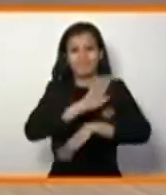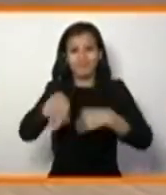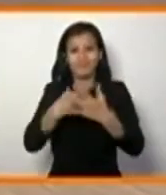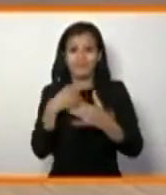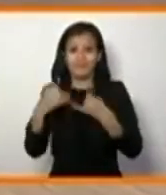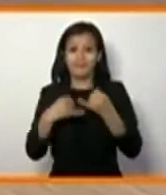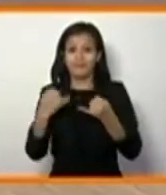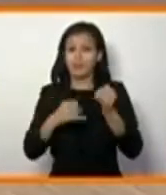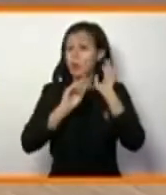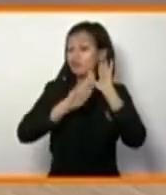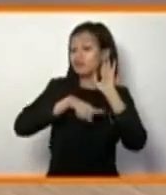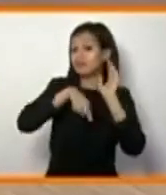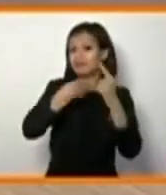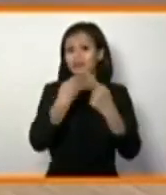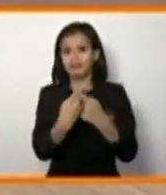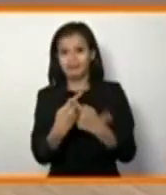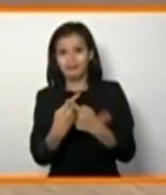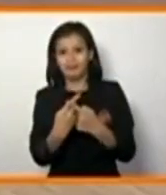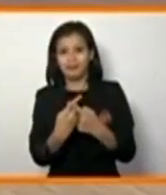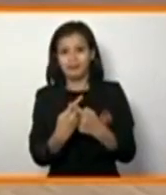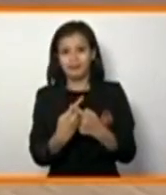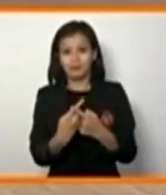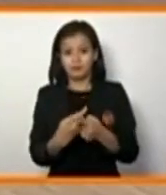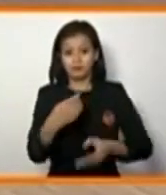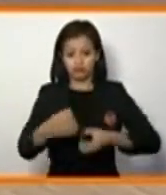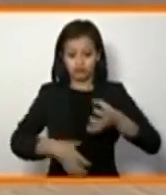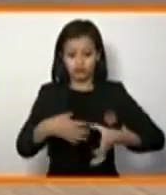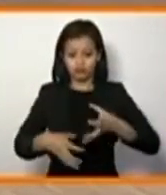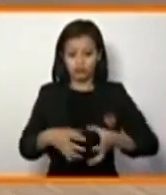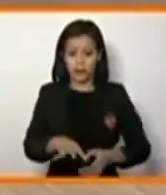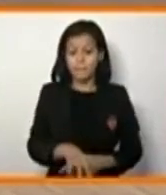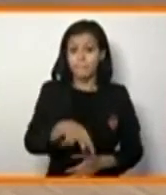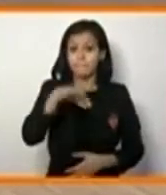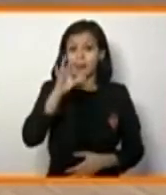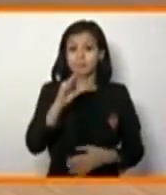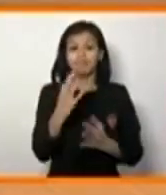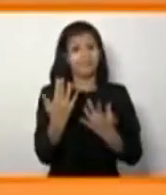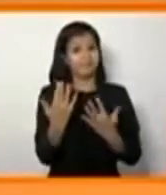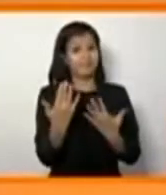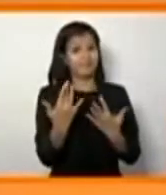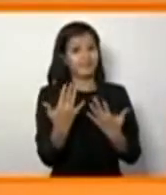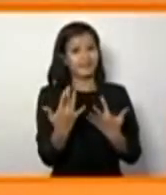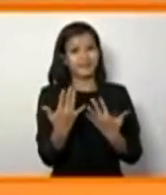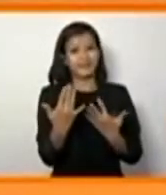de MultiX, atentos, porque conoceremos la esfera ganadora y esta es